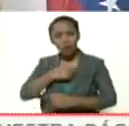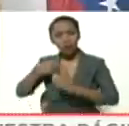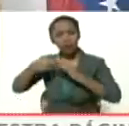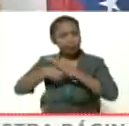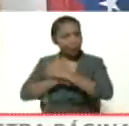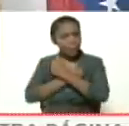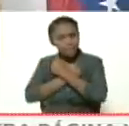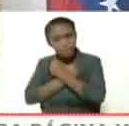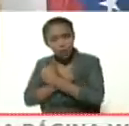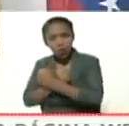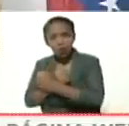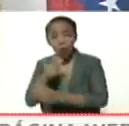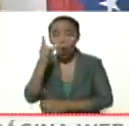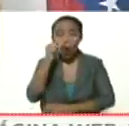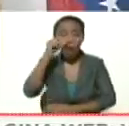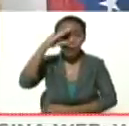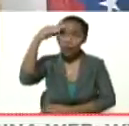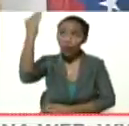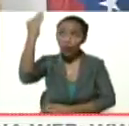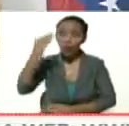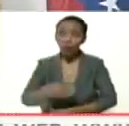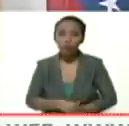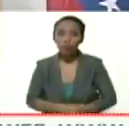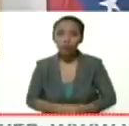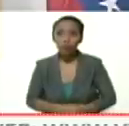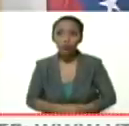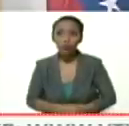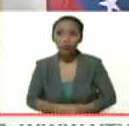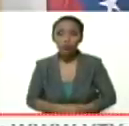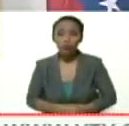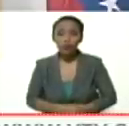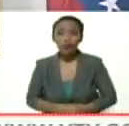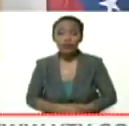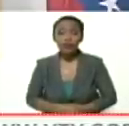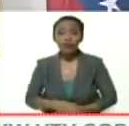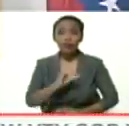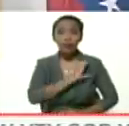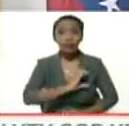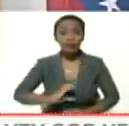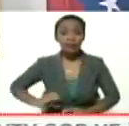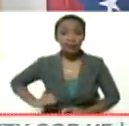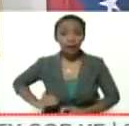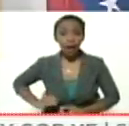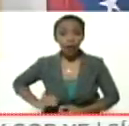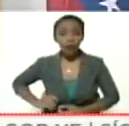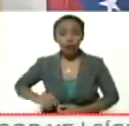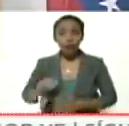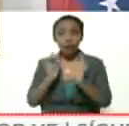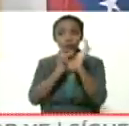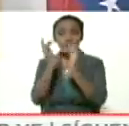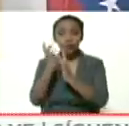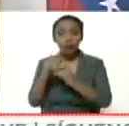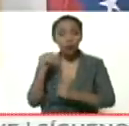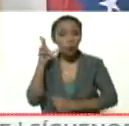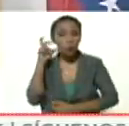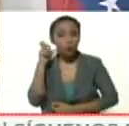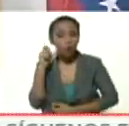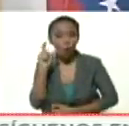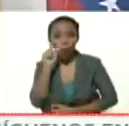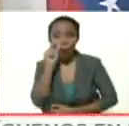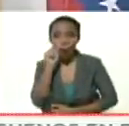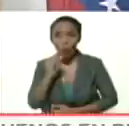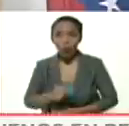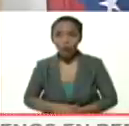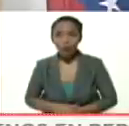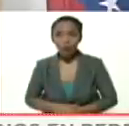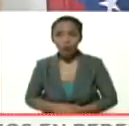de hombres de Dios, de cristianos de Cristo. Vamos a escuchar al monseñor